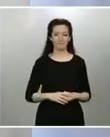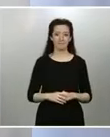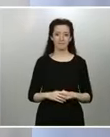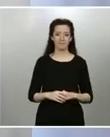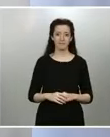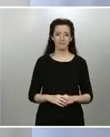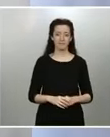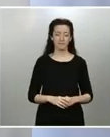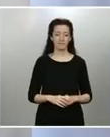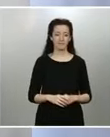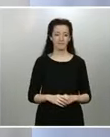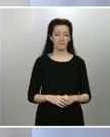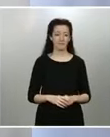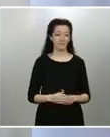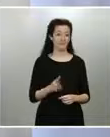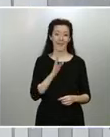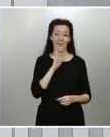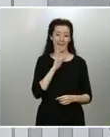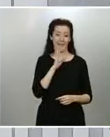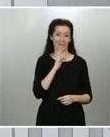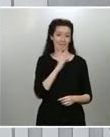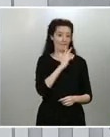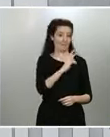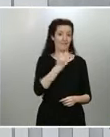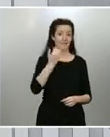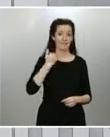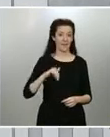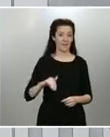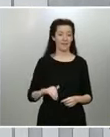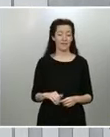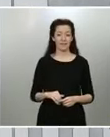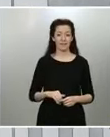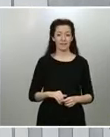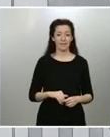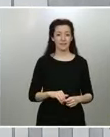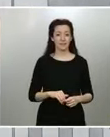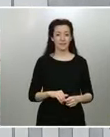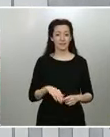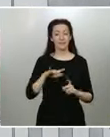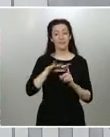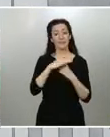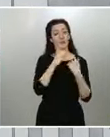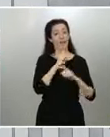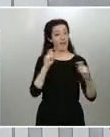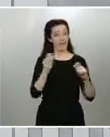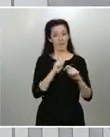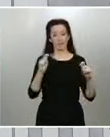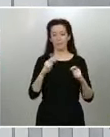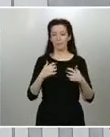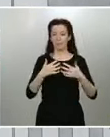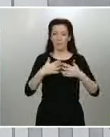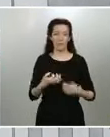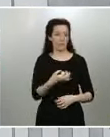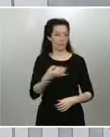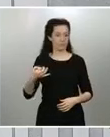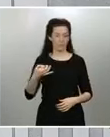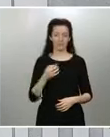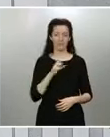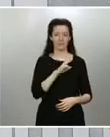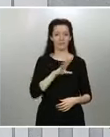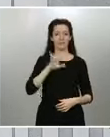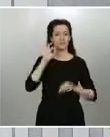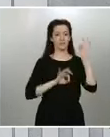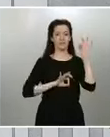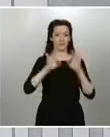dicho con claridad en mi intervención inicial el estado del arma ha funcionado eficazmente 35 por ciento de incremento promedio de